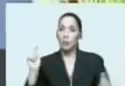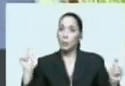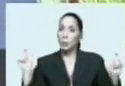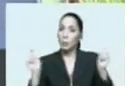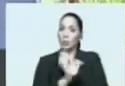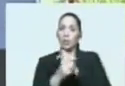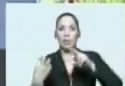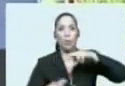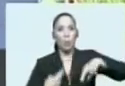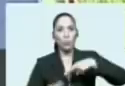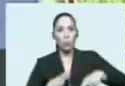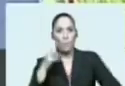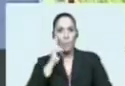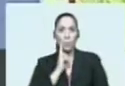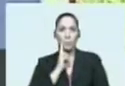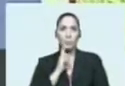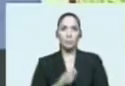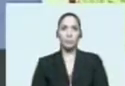venezolana